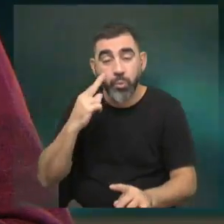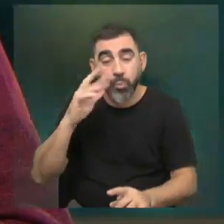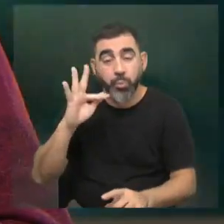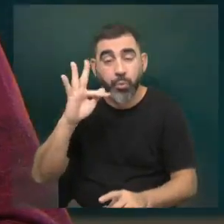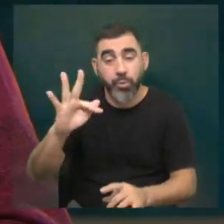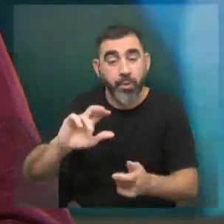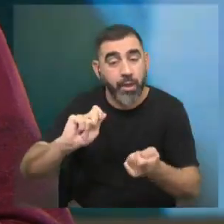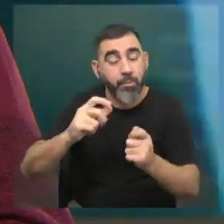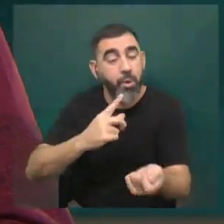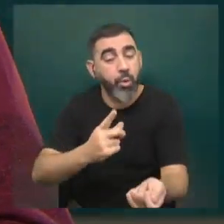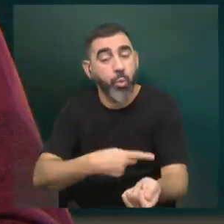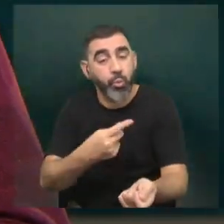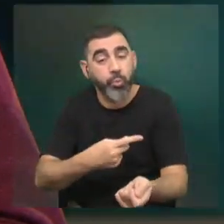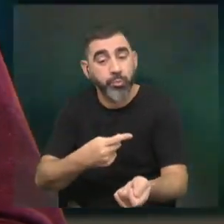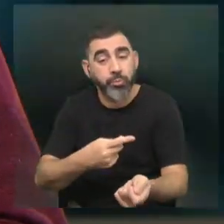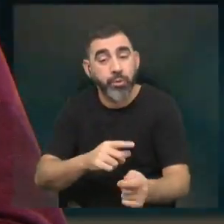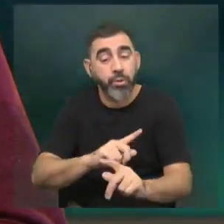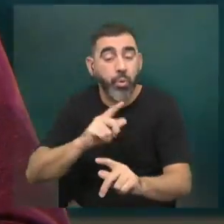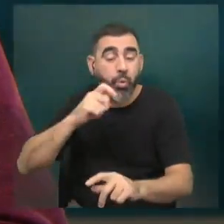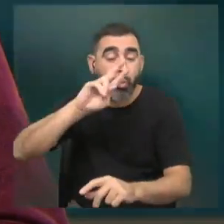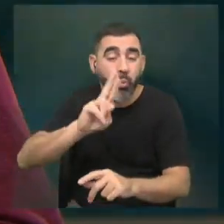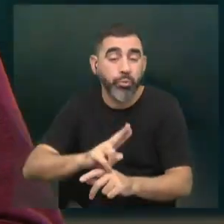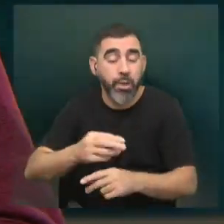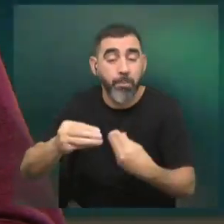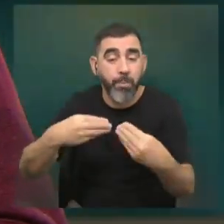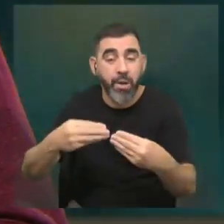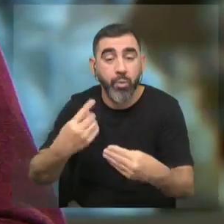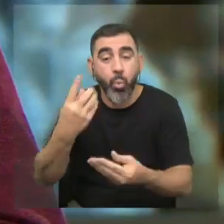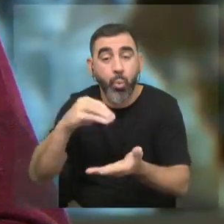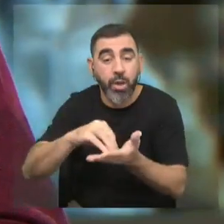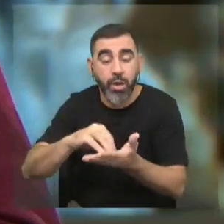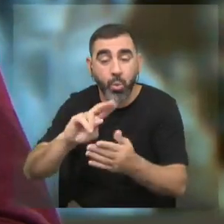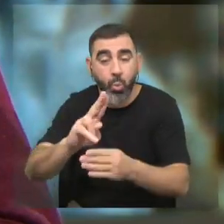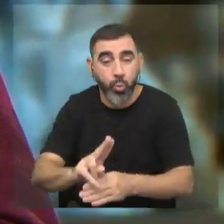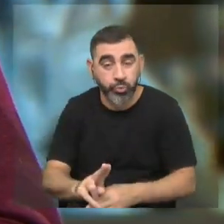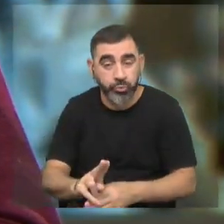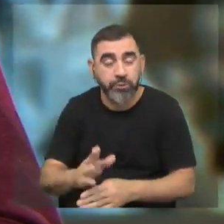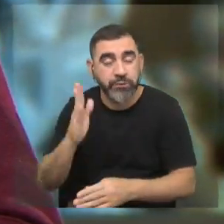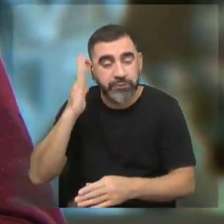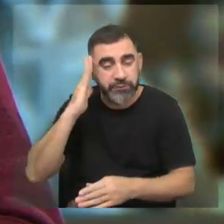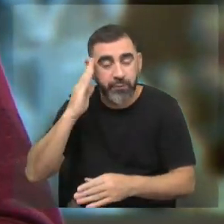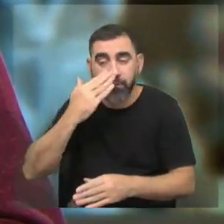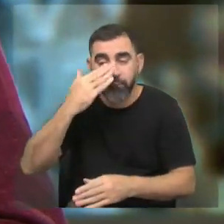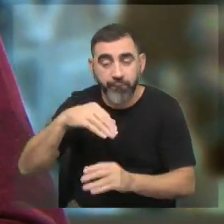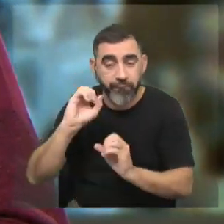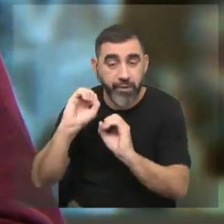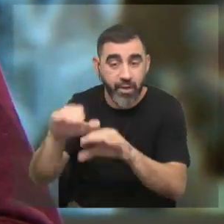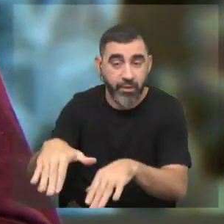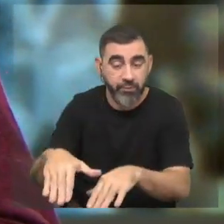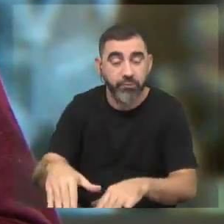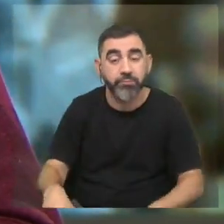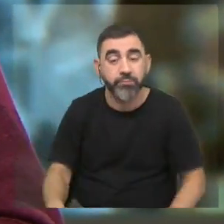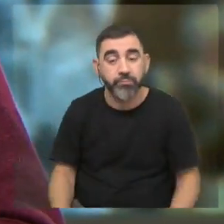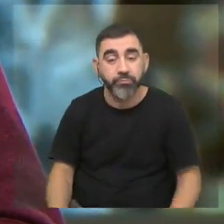por la resina, o en el caso de las zapatillas, por una espuma, pero en principio un caucho, otro plástico.